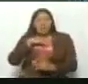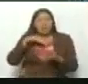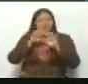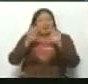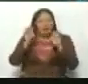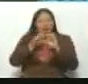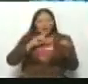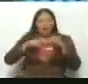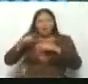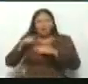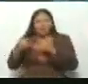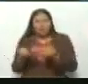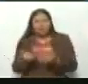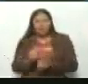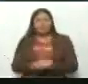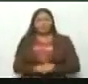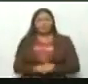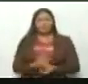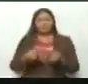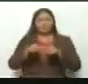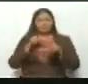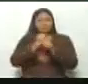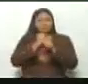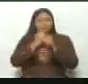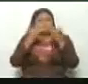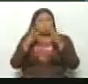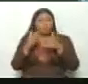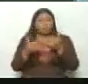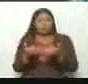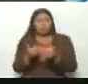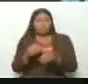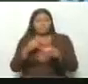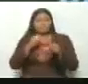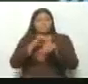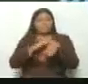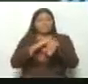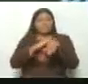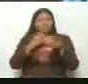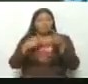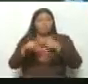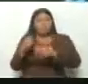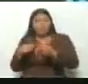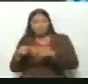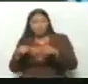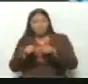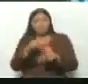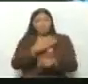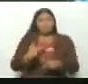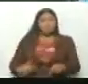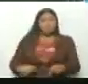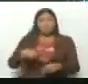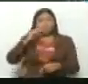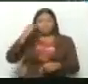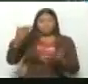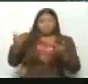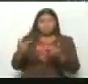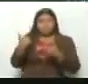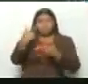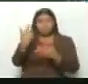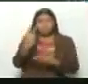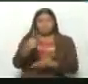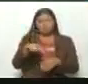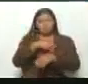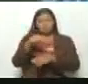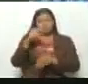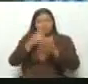hay toda una coordinación del Ministerio de Obras Públicas, de la Fuerza Armada, del Ministerio de Comercio, de la Vicepresidencia de la República, del presidente Nicolás recibiendo el parte cada 2 horas